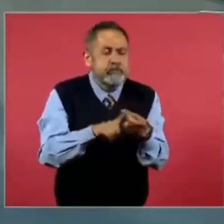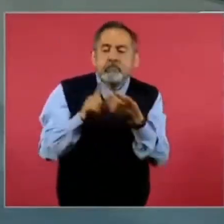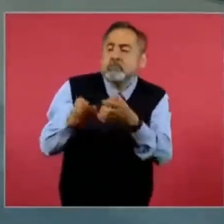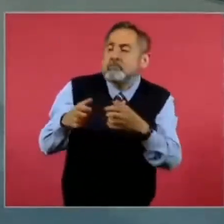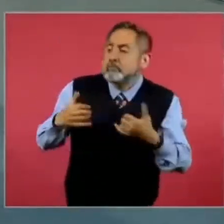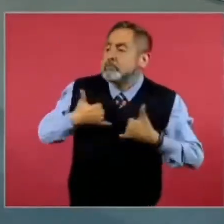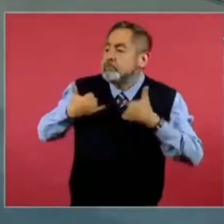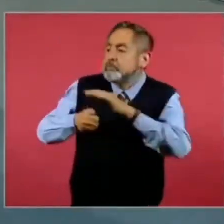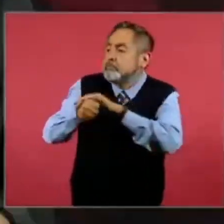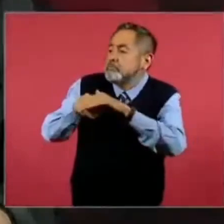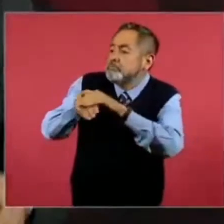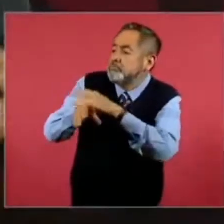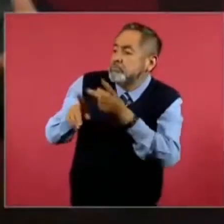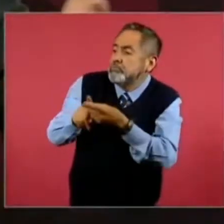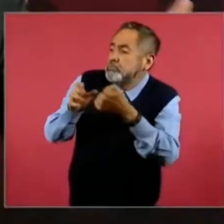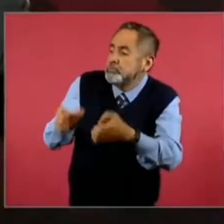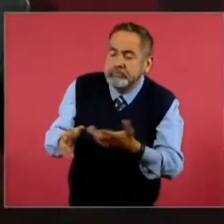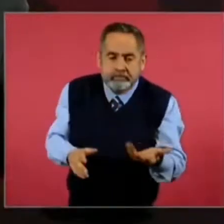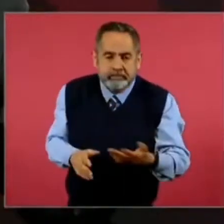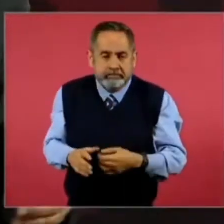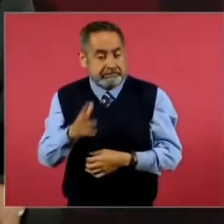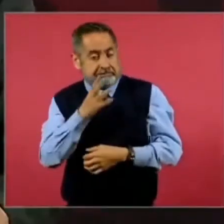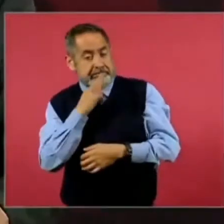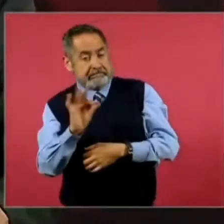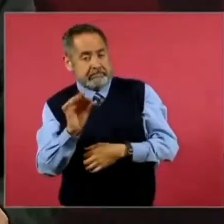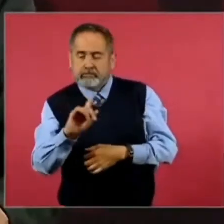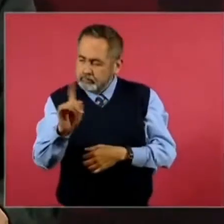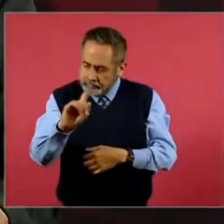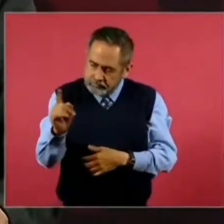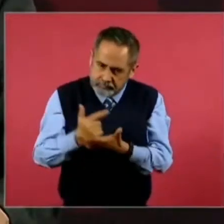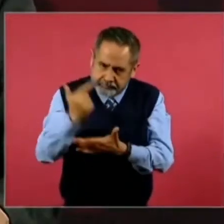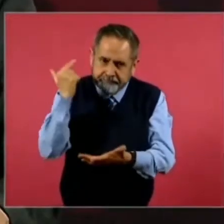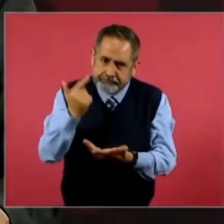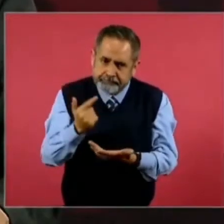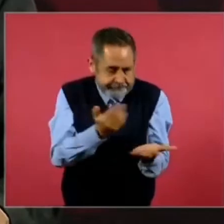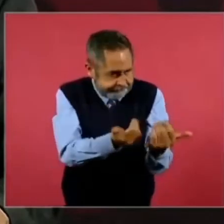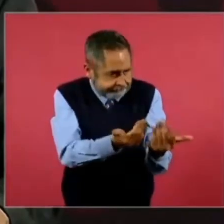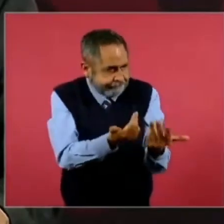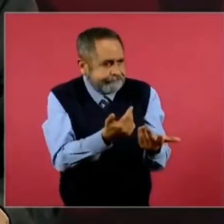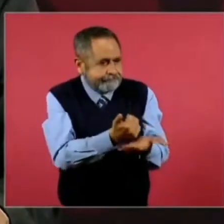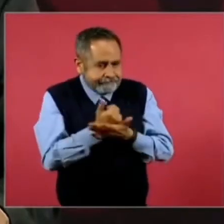jóvenes, porque no es cualquier cosa.